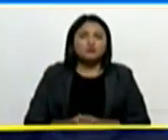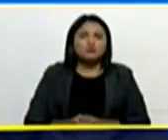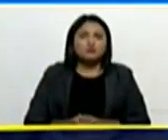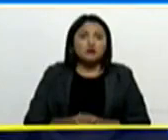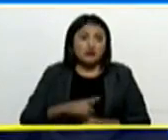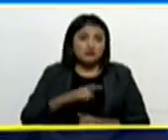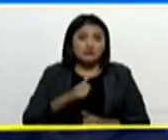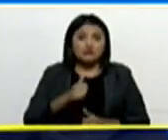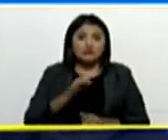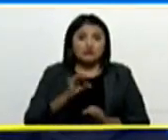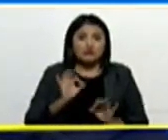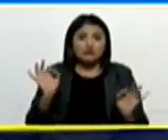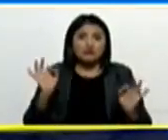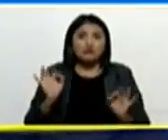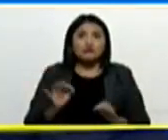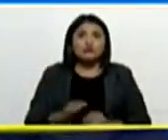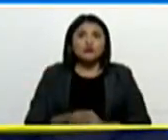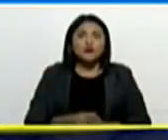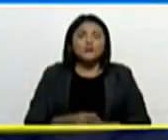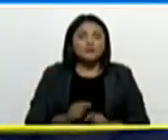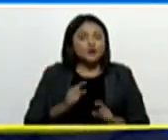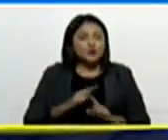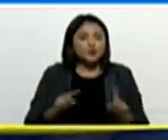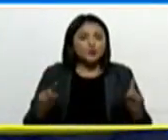vale. Y